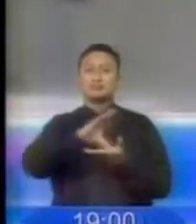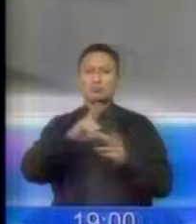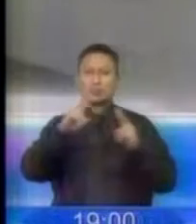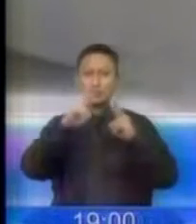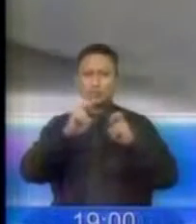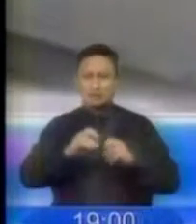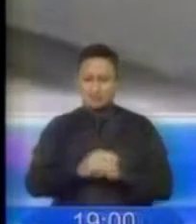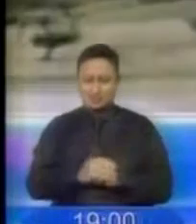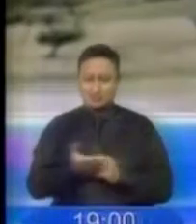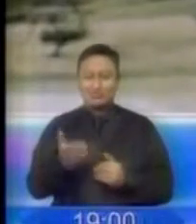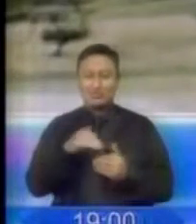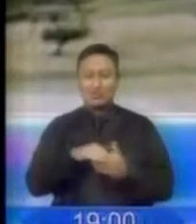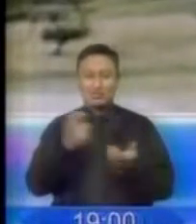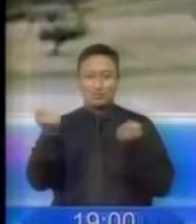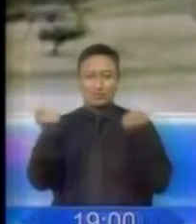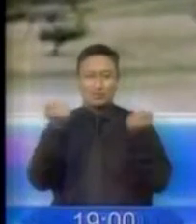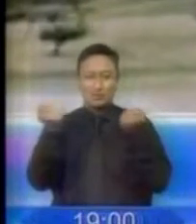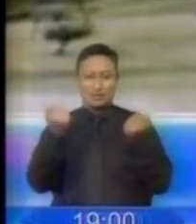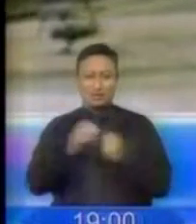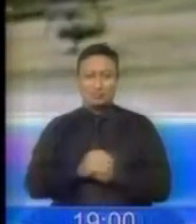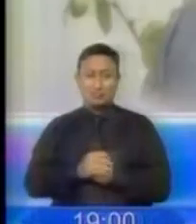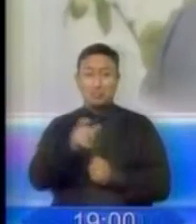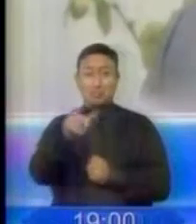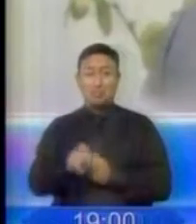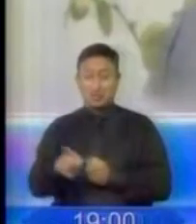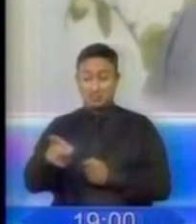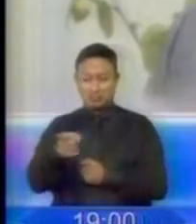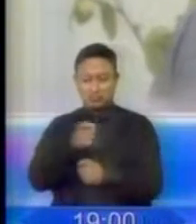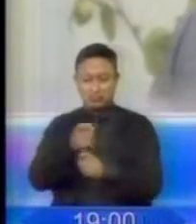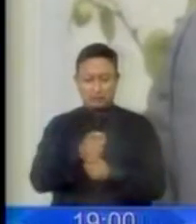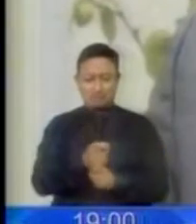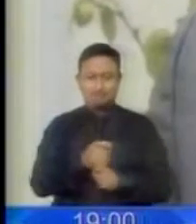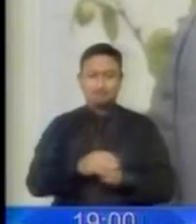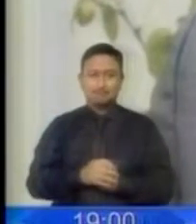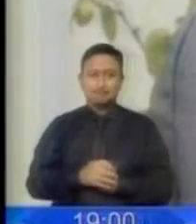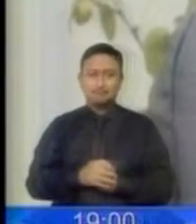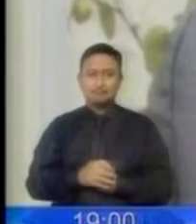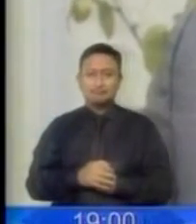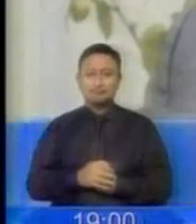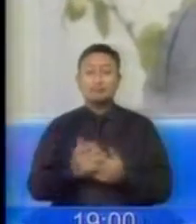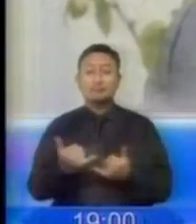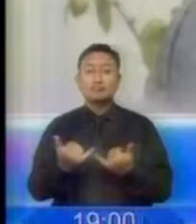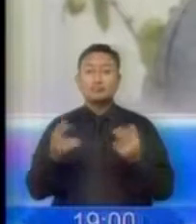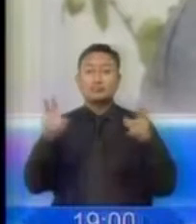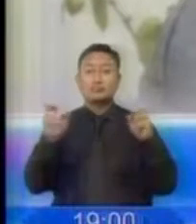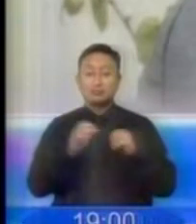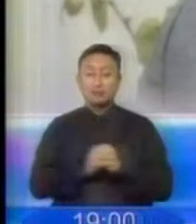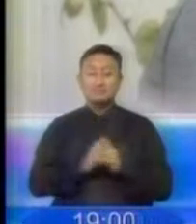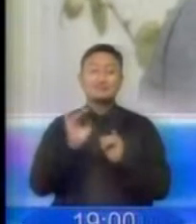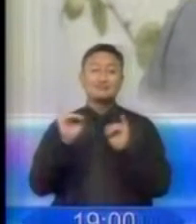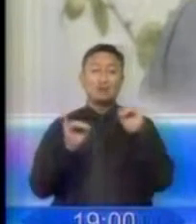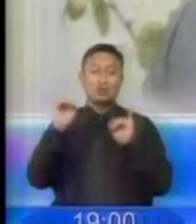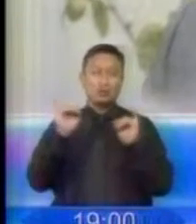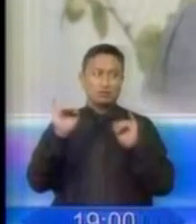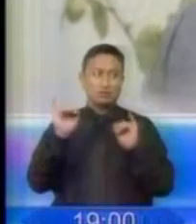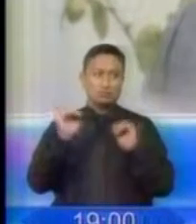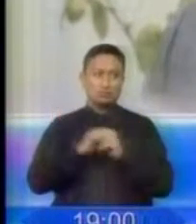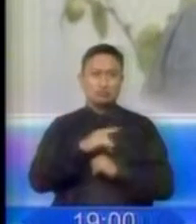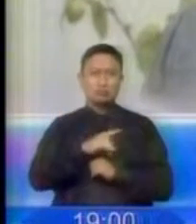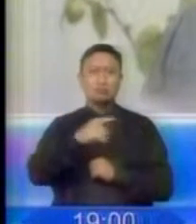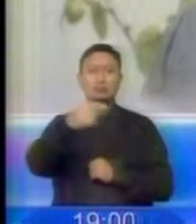botín político para perseguir a opositores. Lo más grave es exactamente con relación a la señorita o señora Gabriela